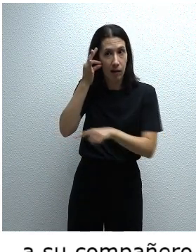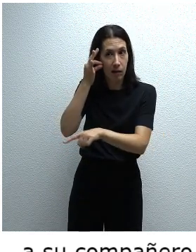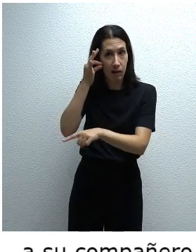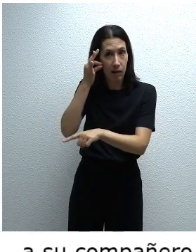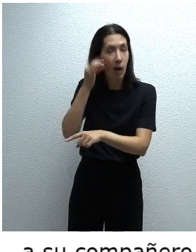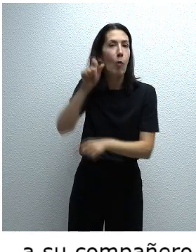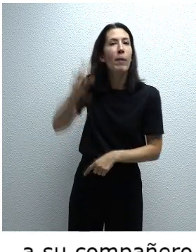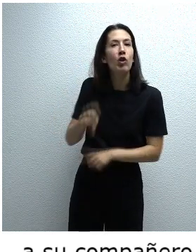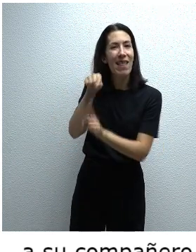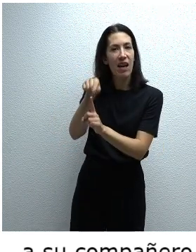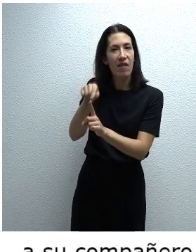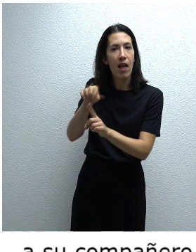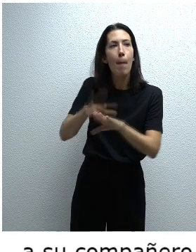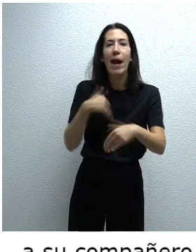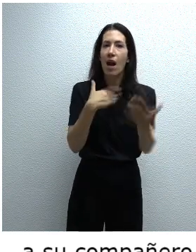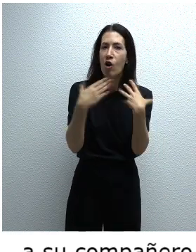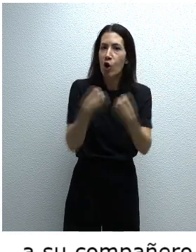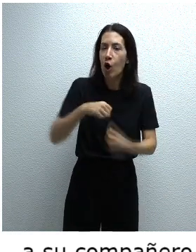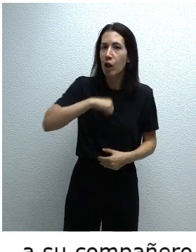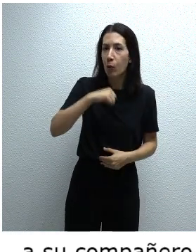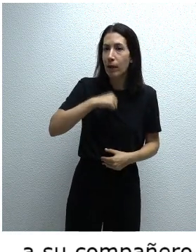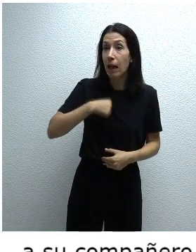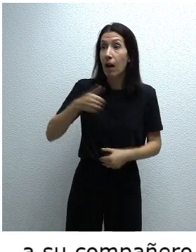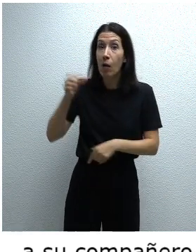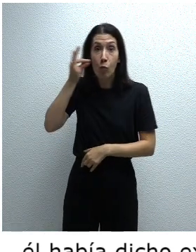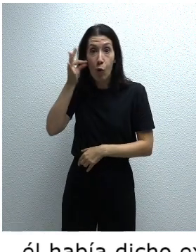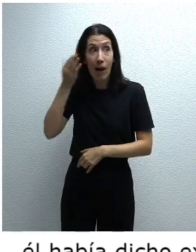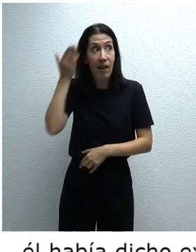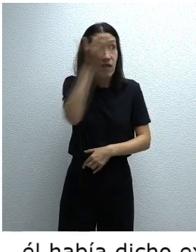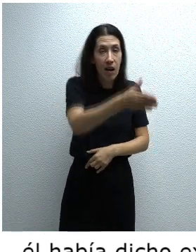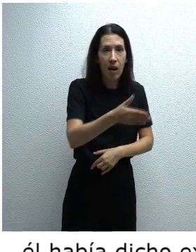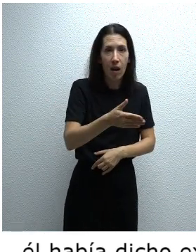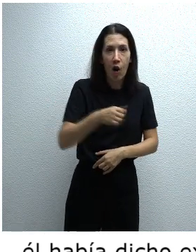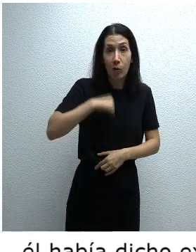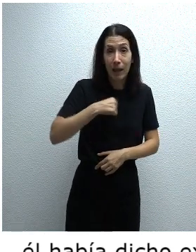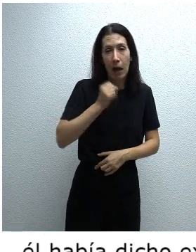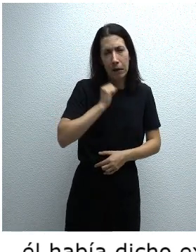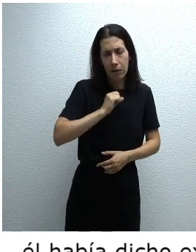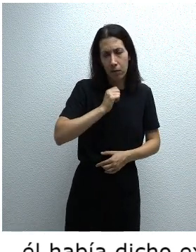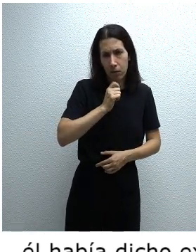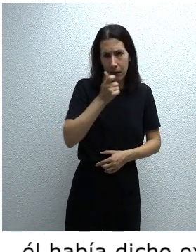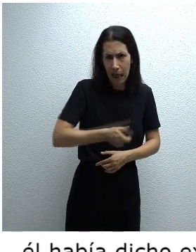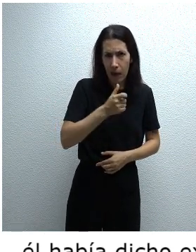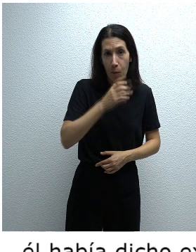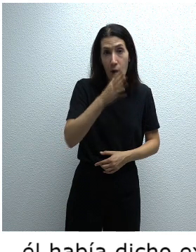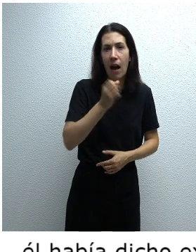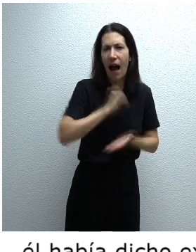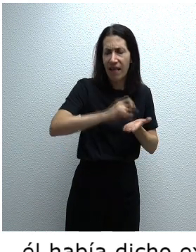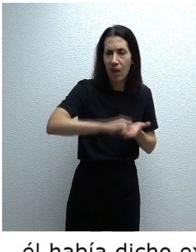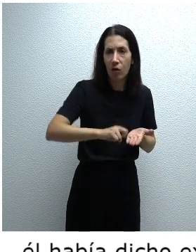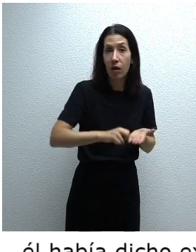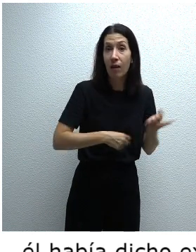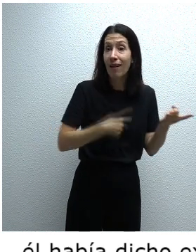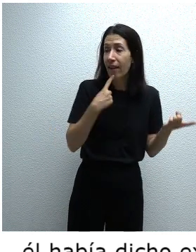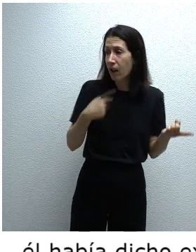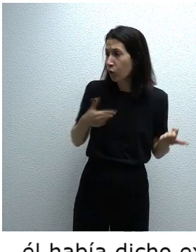persona de referencia para interlocución con el hospital, y cuando ella llegó allí, que tardó lo suyo porque iba andando, porque no tenía otra manera, le dijeron